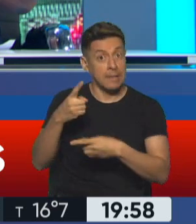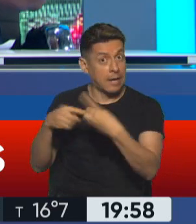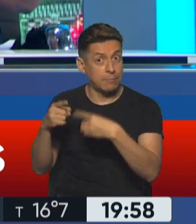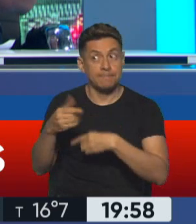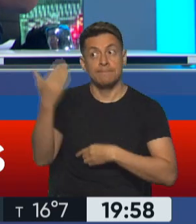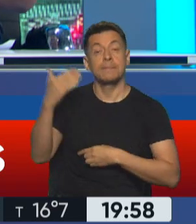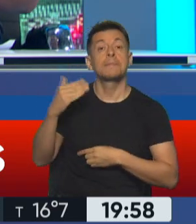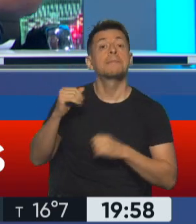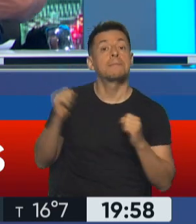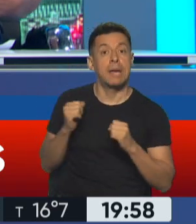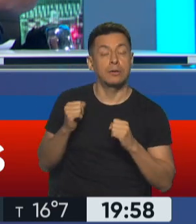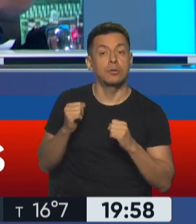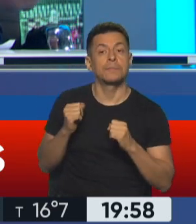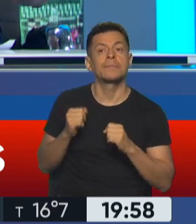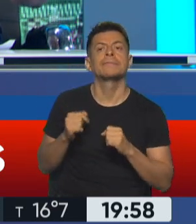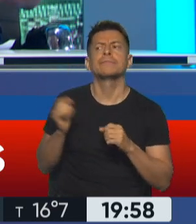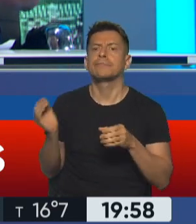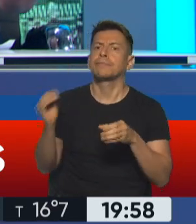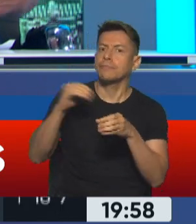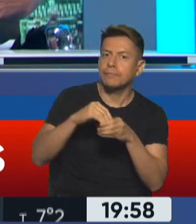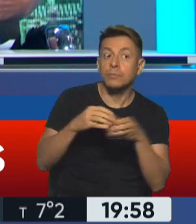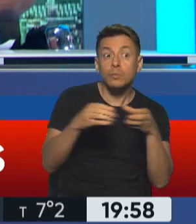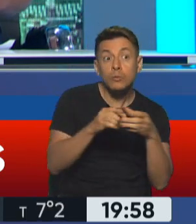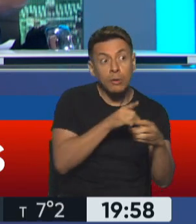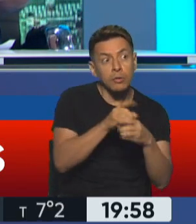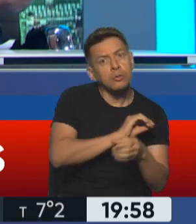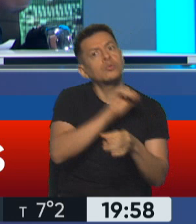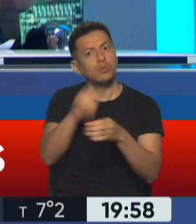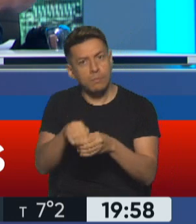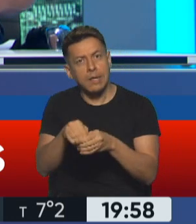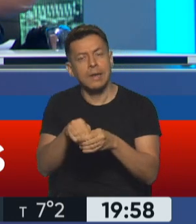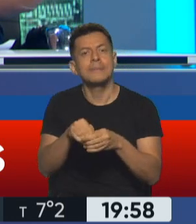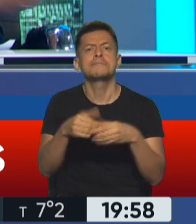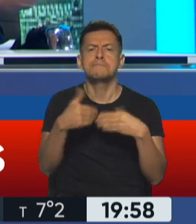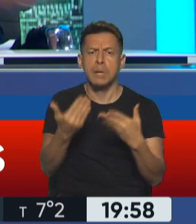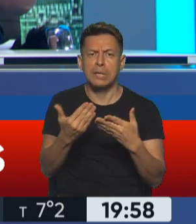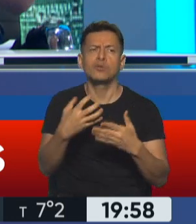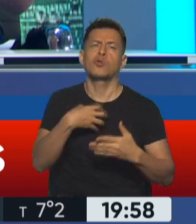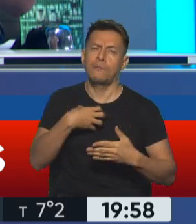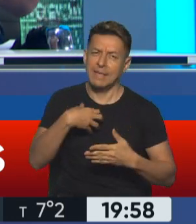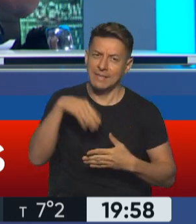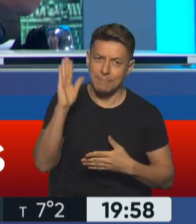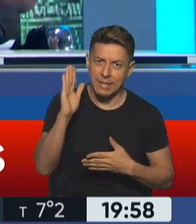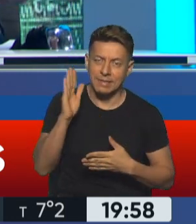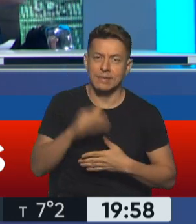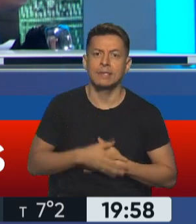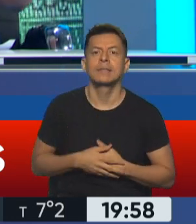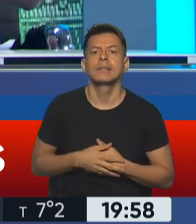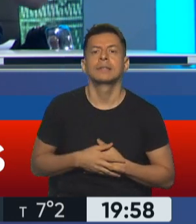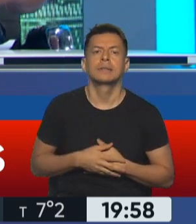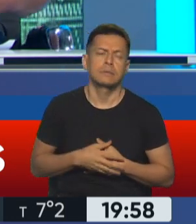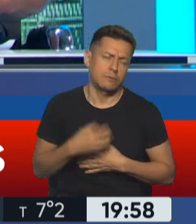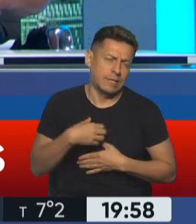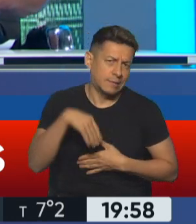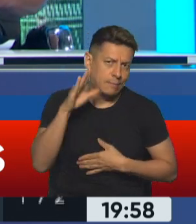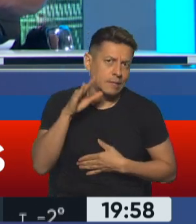mayo, habían integrado a opositores dentro de esa mesa, por eso se confiaba un poco en este, se confiaba bastante, diría yo,